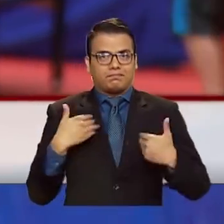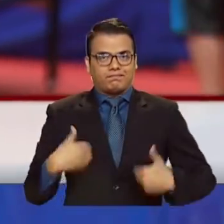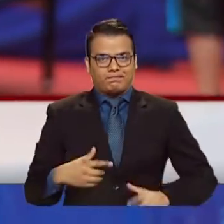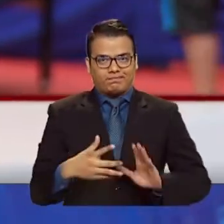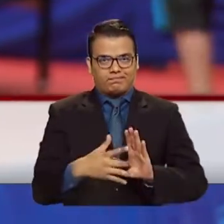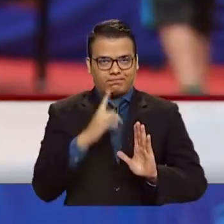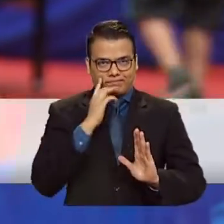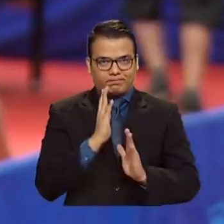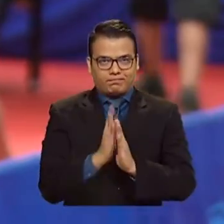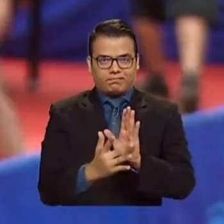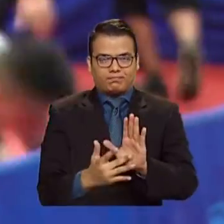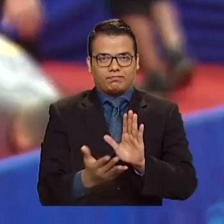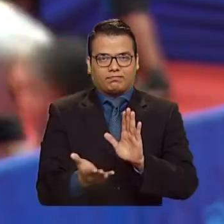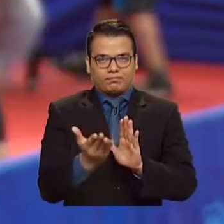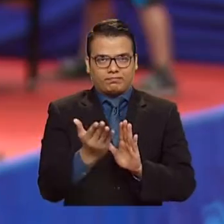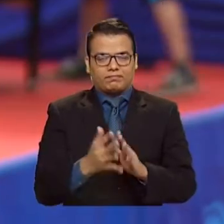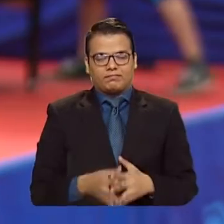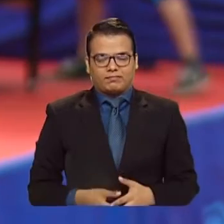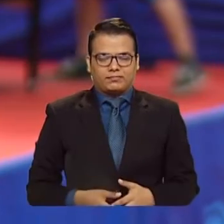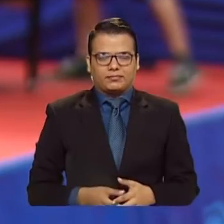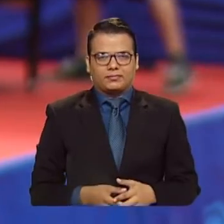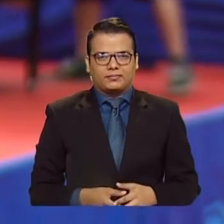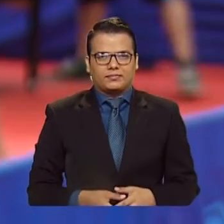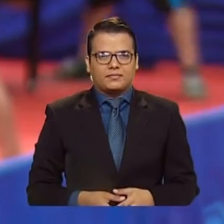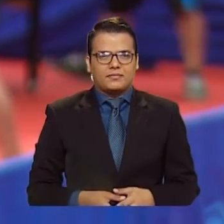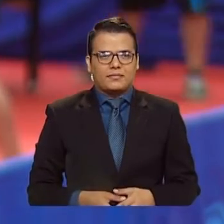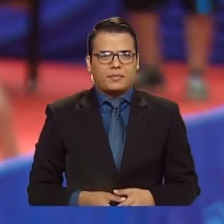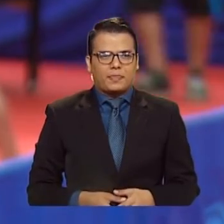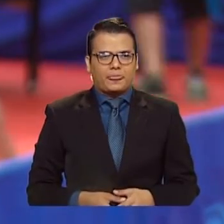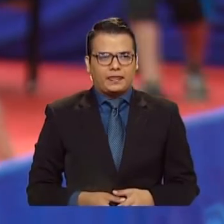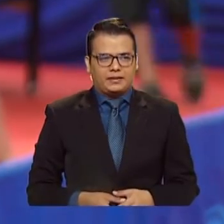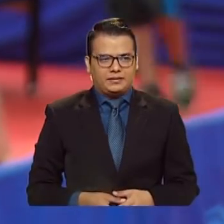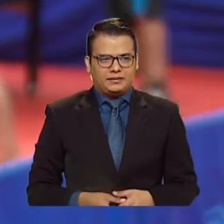desde la Liga de Vallecaucana de Tenis de Mesa. Mónica Santa Cruz, Telepacífico Noticias.